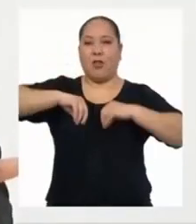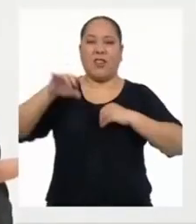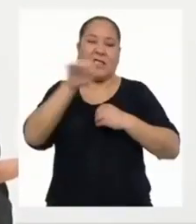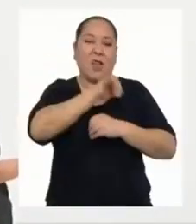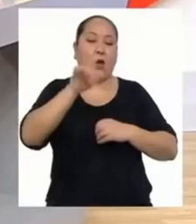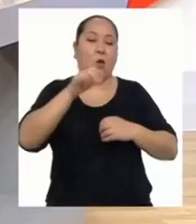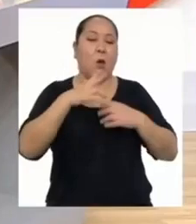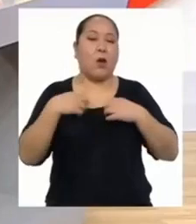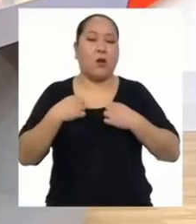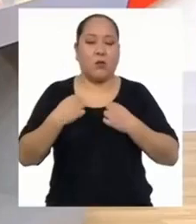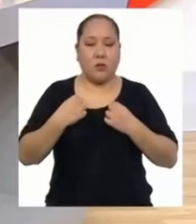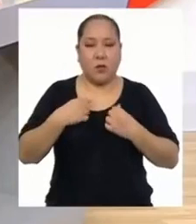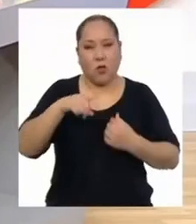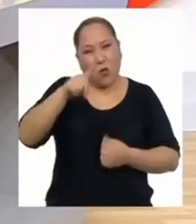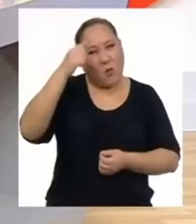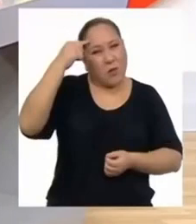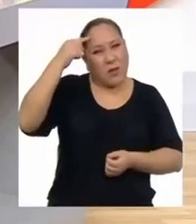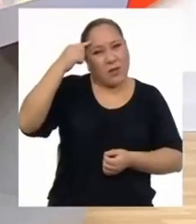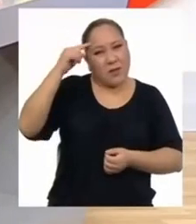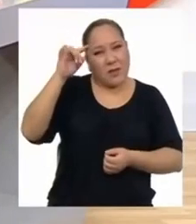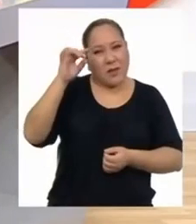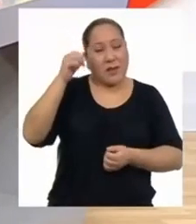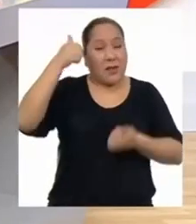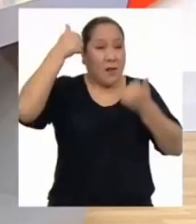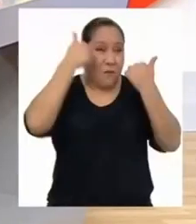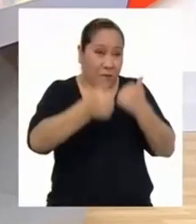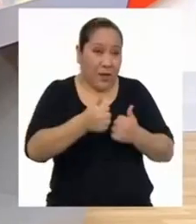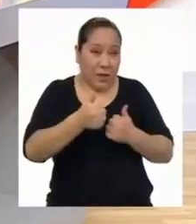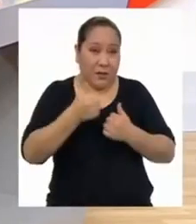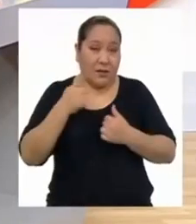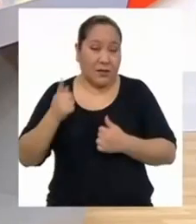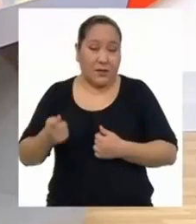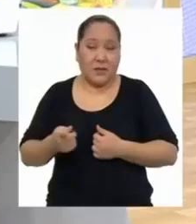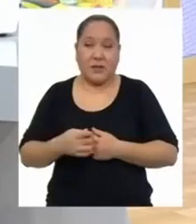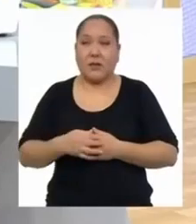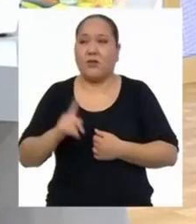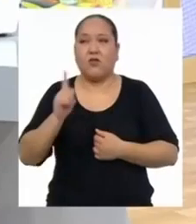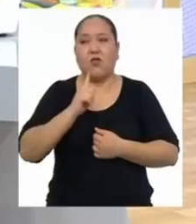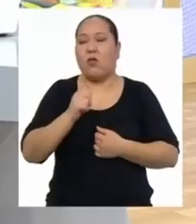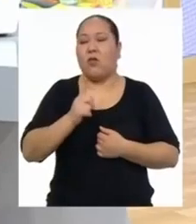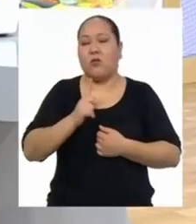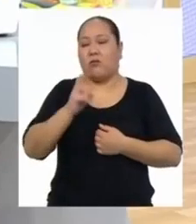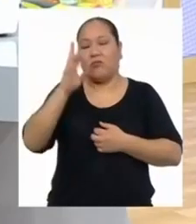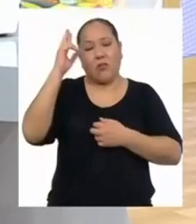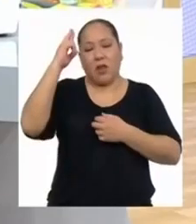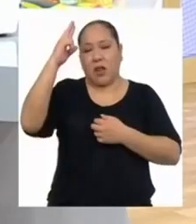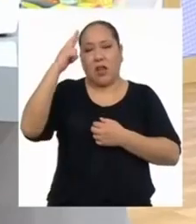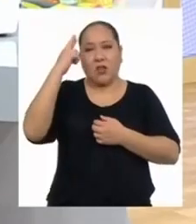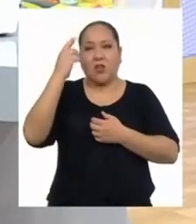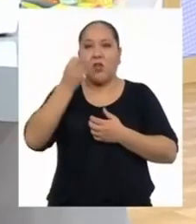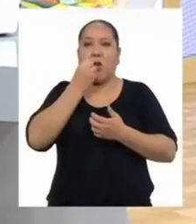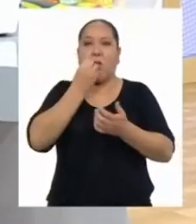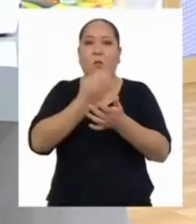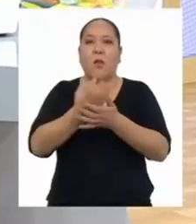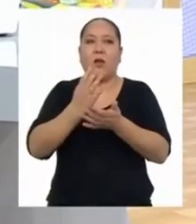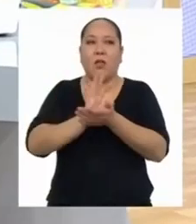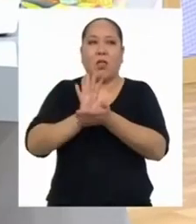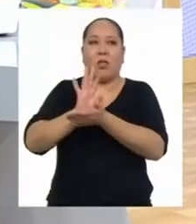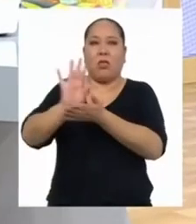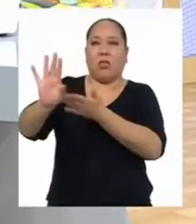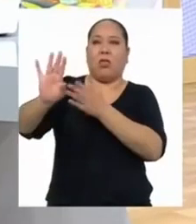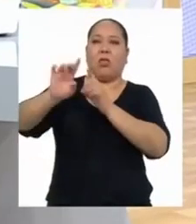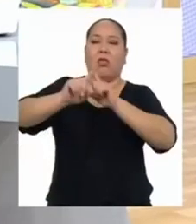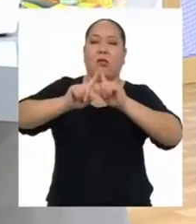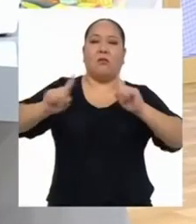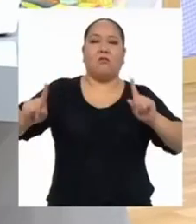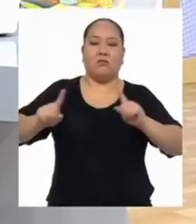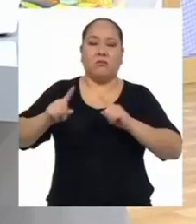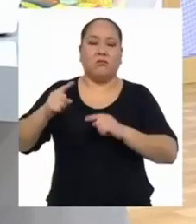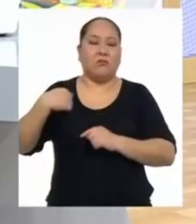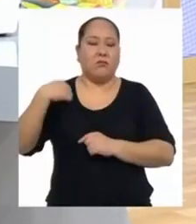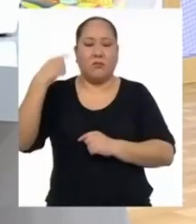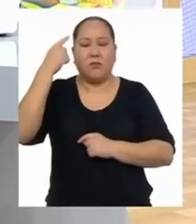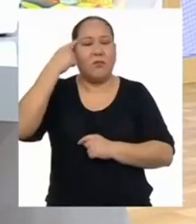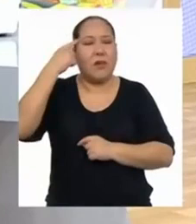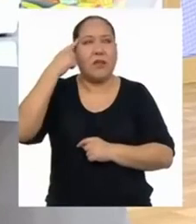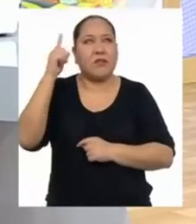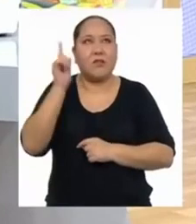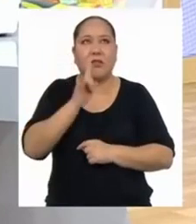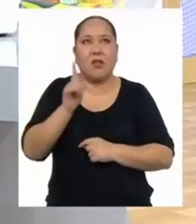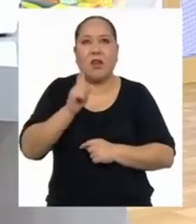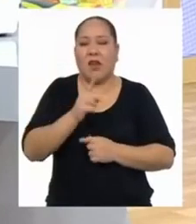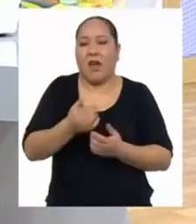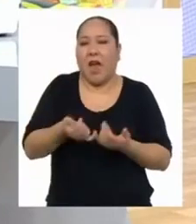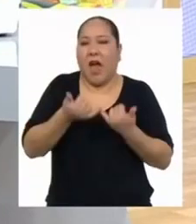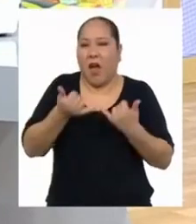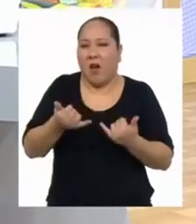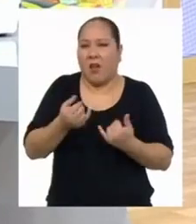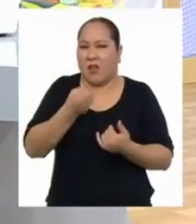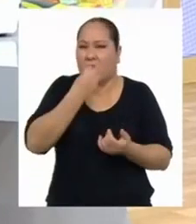reaccionar así? No eran razones válidas para separarnos. Ya no creo que valga la pena dividirnos por nuestras diferencias. Mucho menos